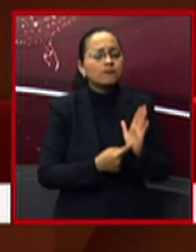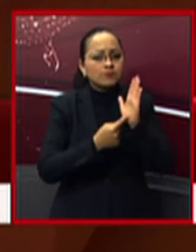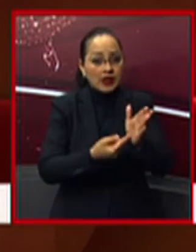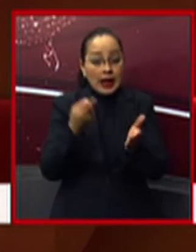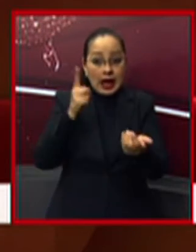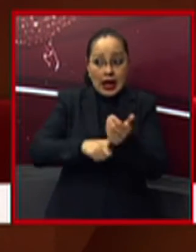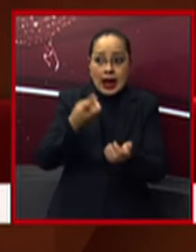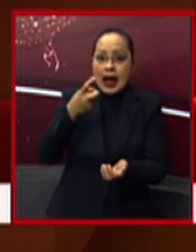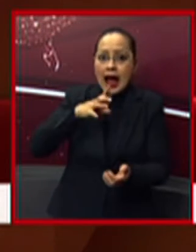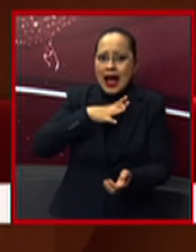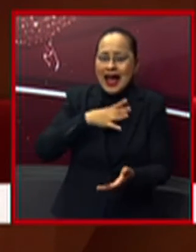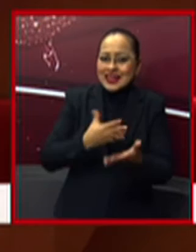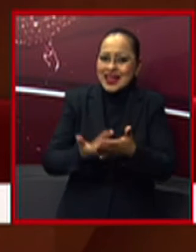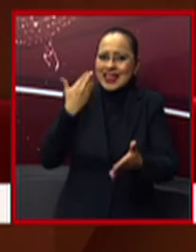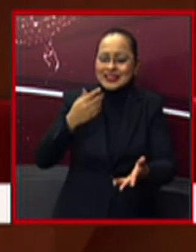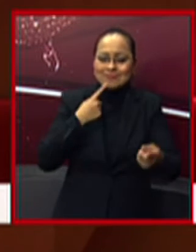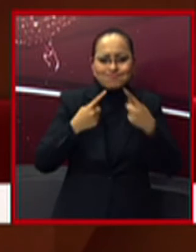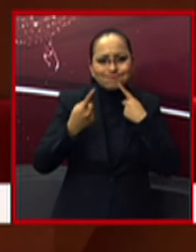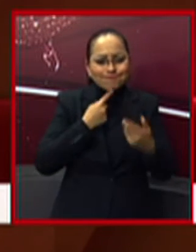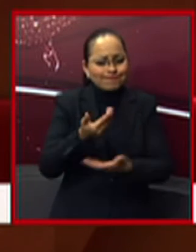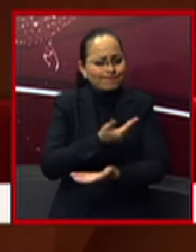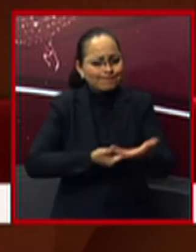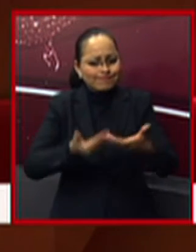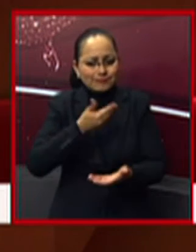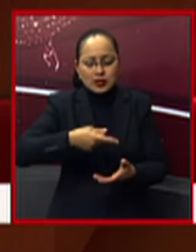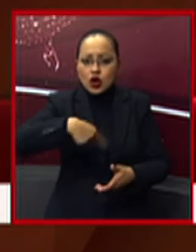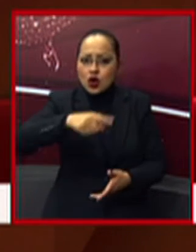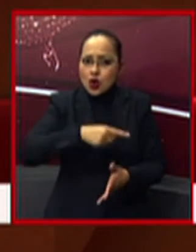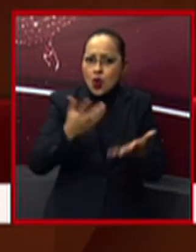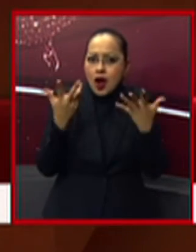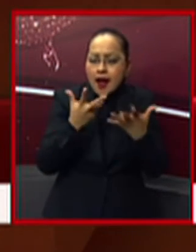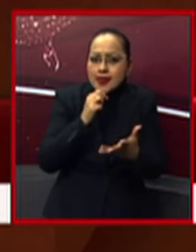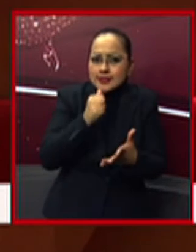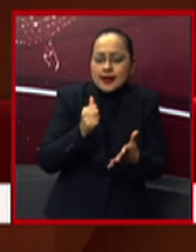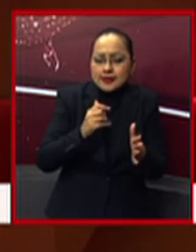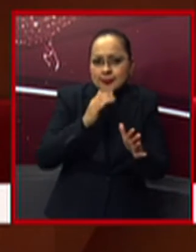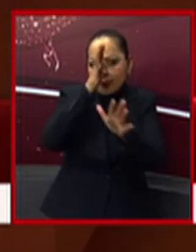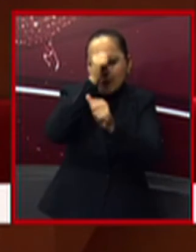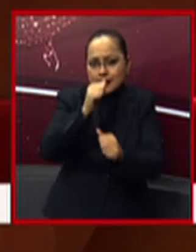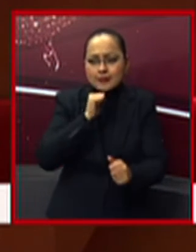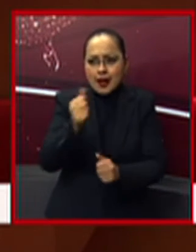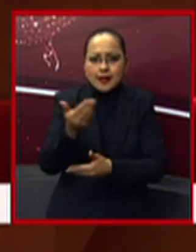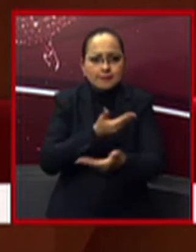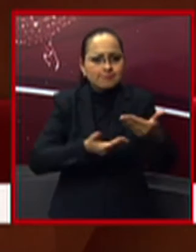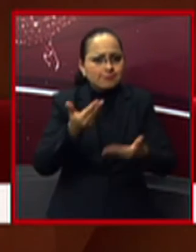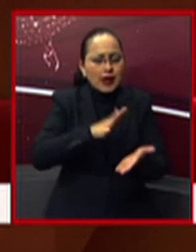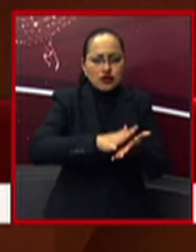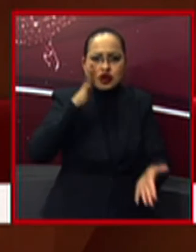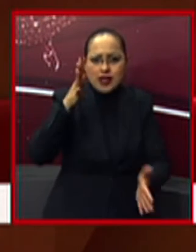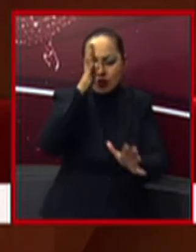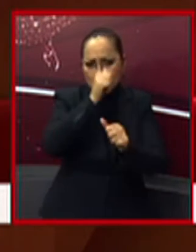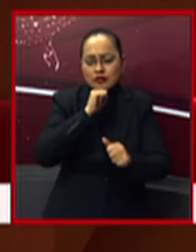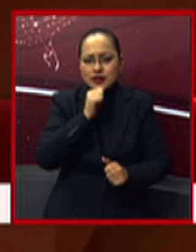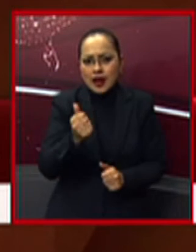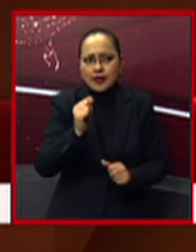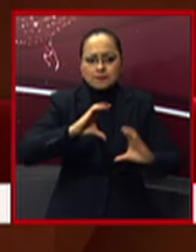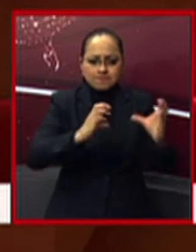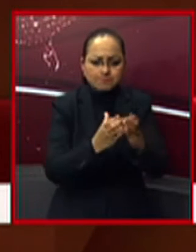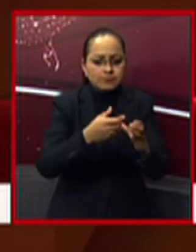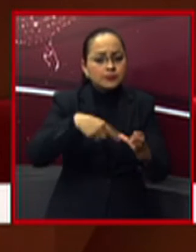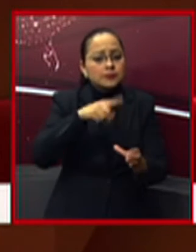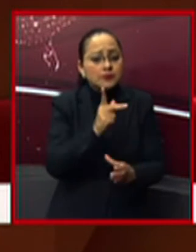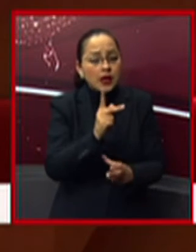discusión que tuvimos aquí en el Pleno y que no concitó el acuerdo de la mayoría de los integrantes del